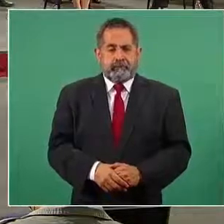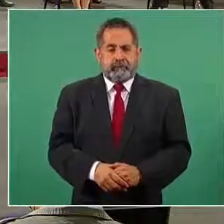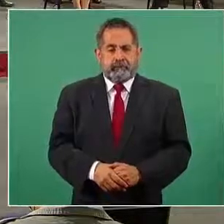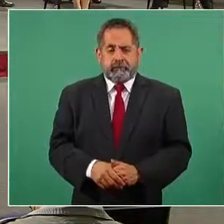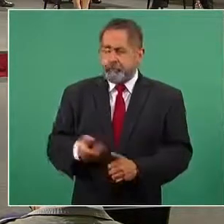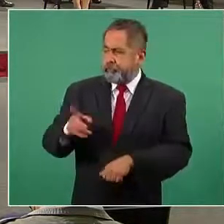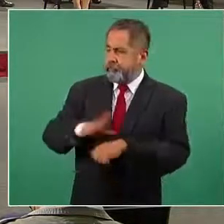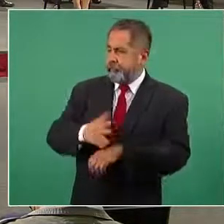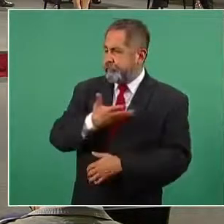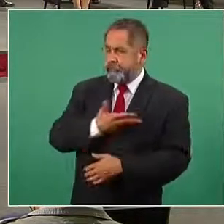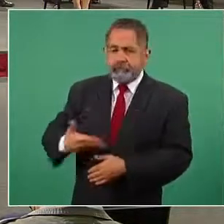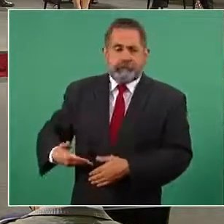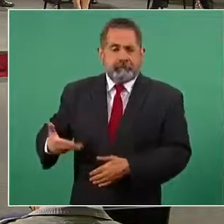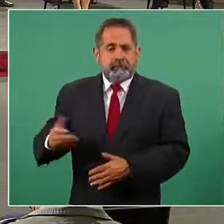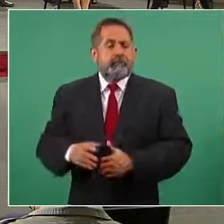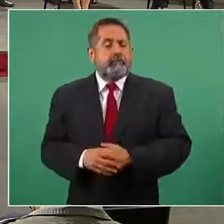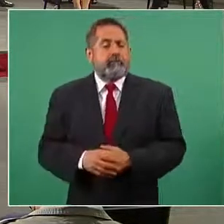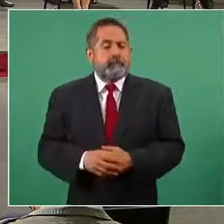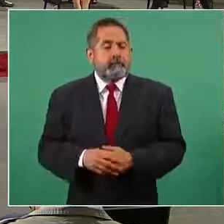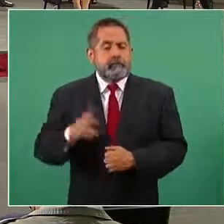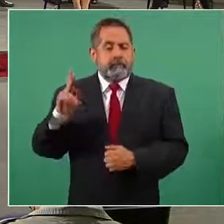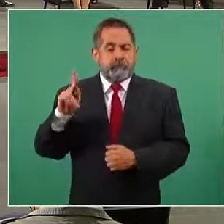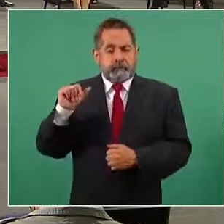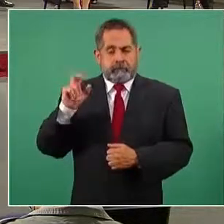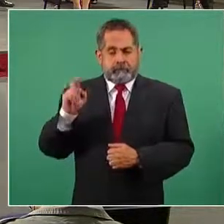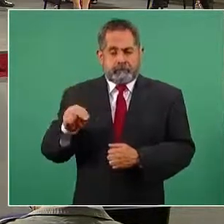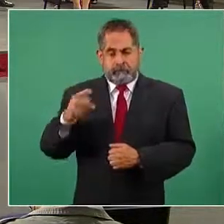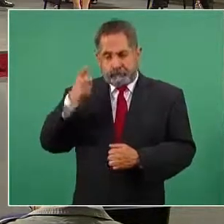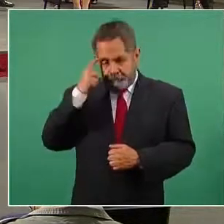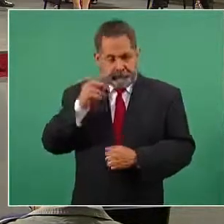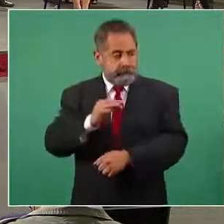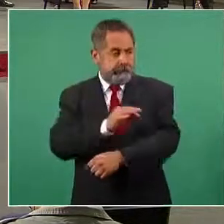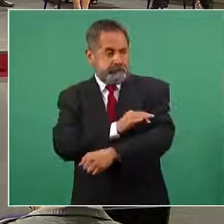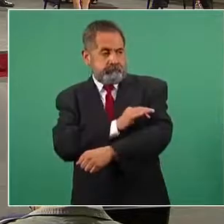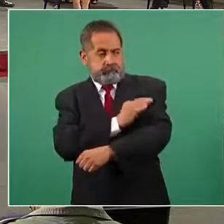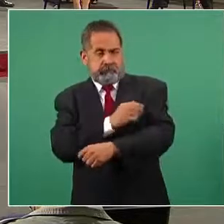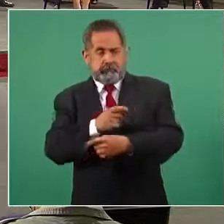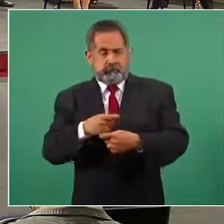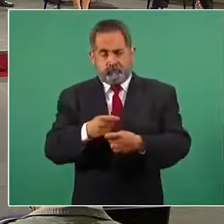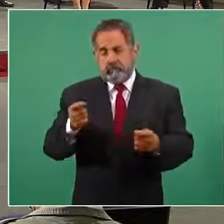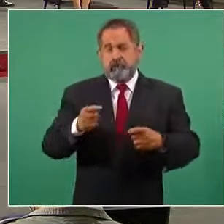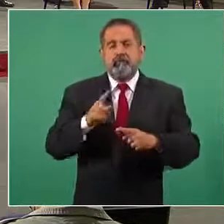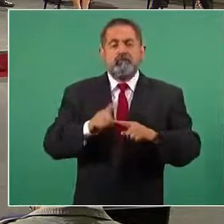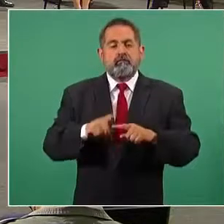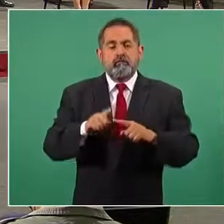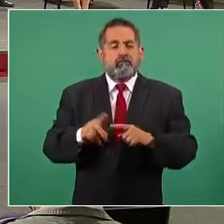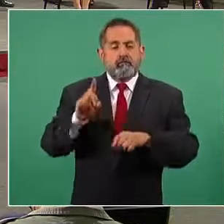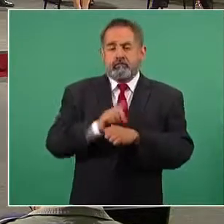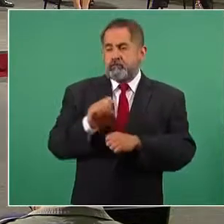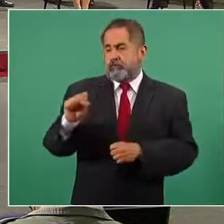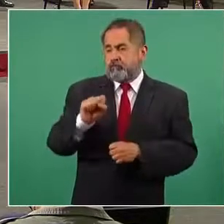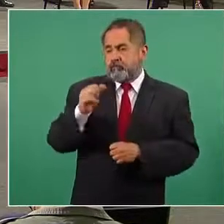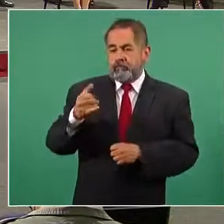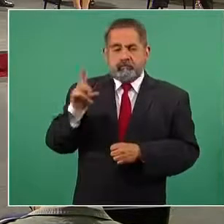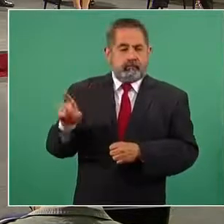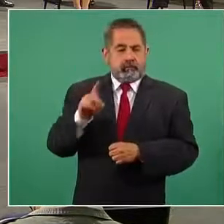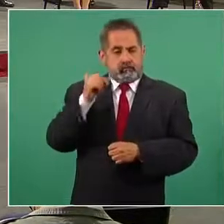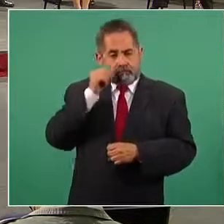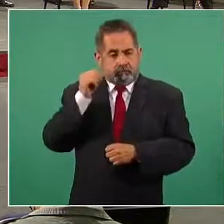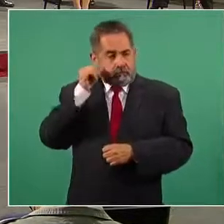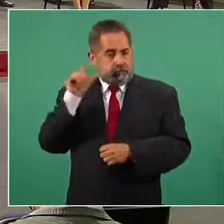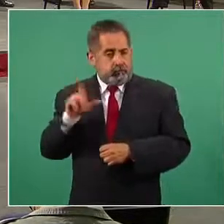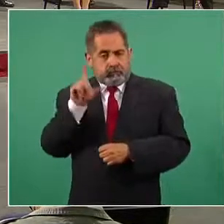presidente. Con permiso, señor presidente. En cuanto al plan de distribución de vacunas realizado sábado, domingo y el día de ayer